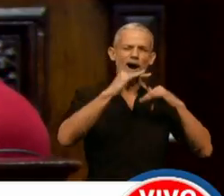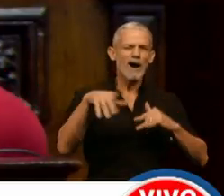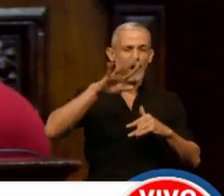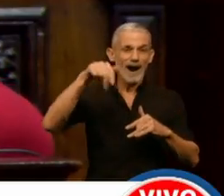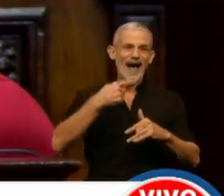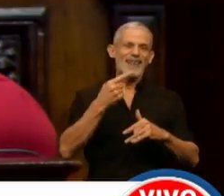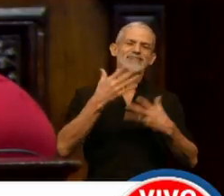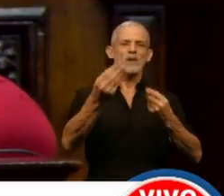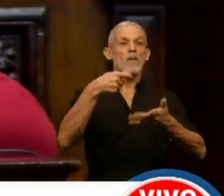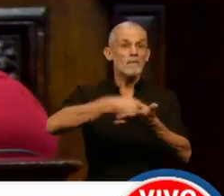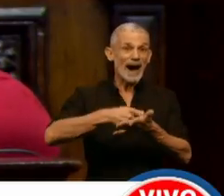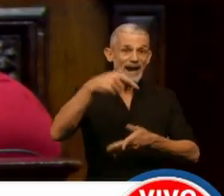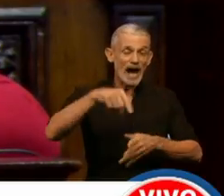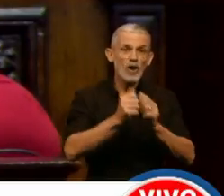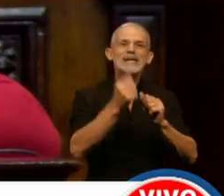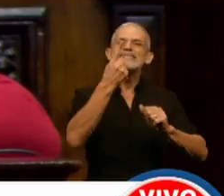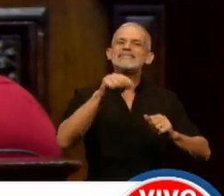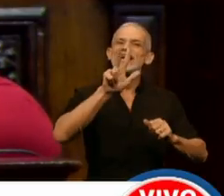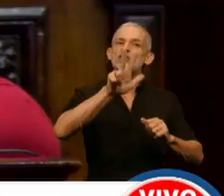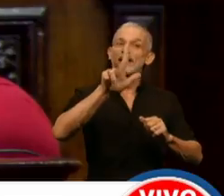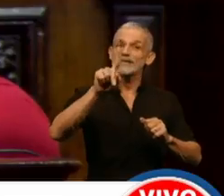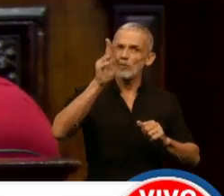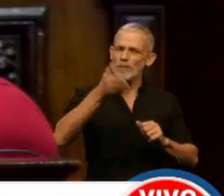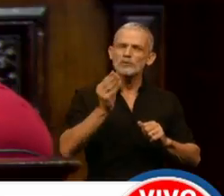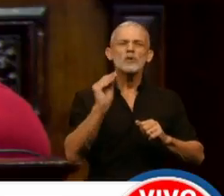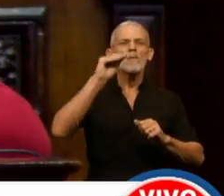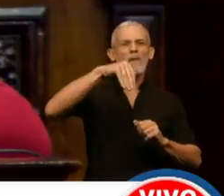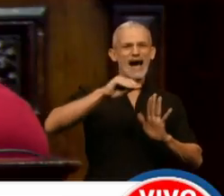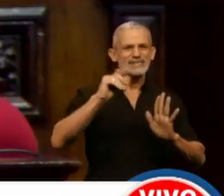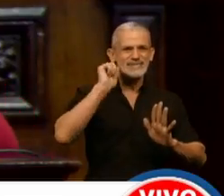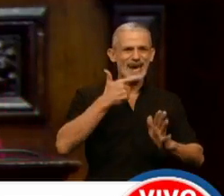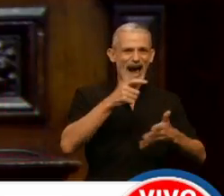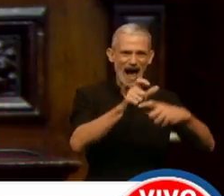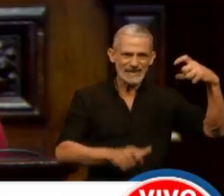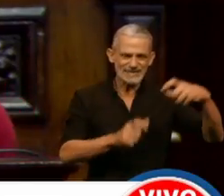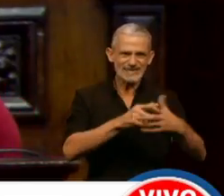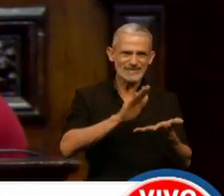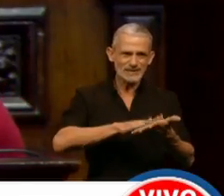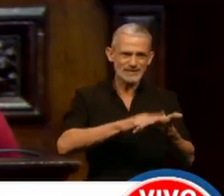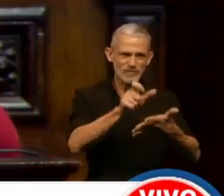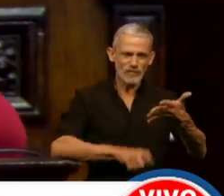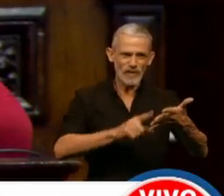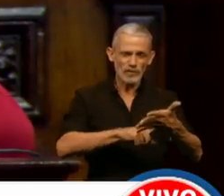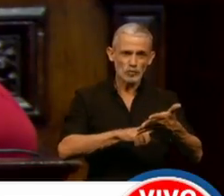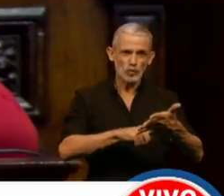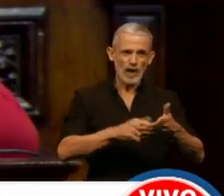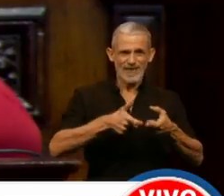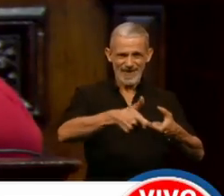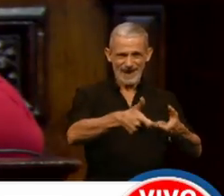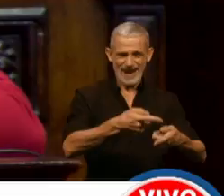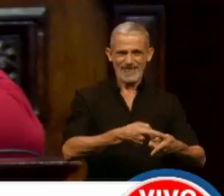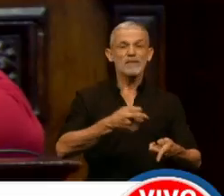defiende pagarían hoy el 131 por ciento más en consumo de gas entre gas de red perdonen